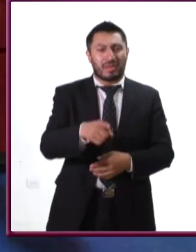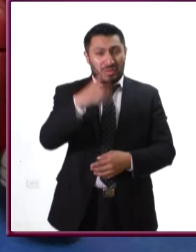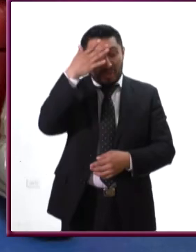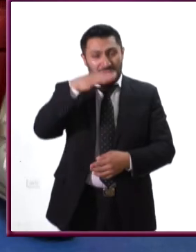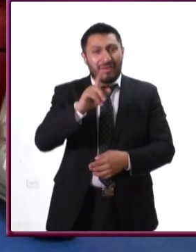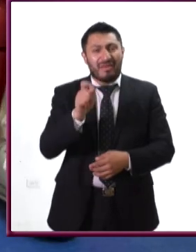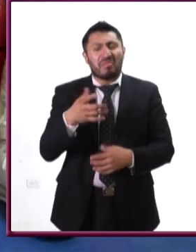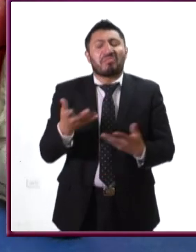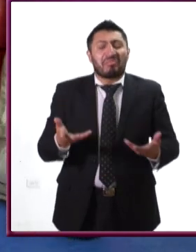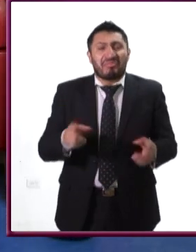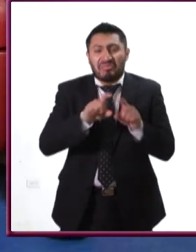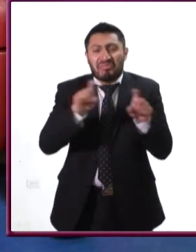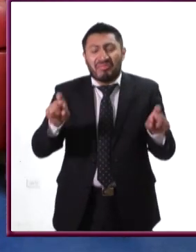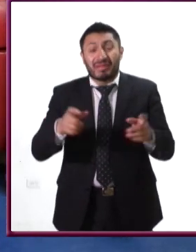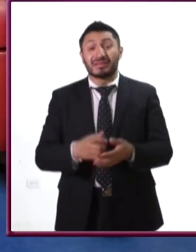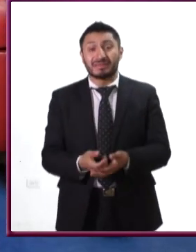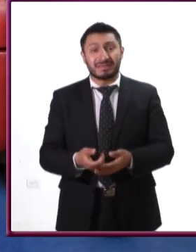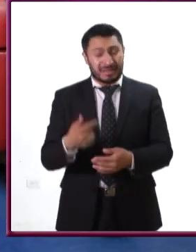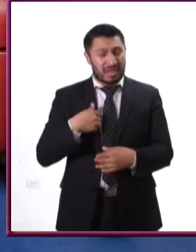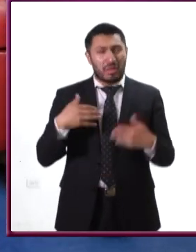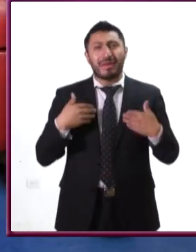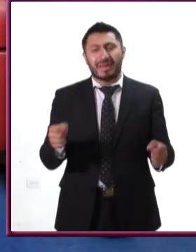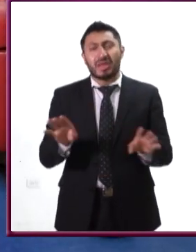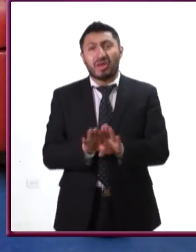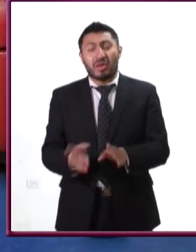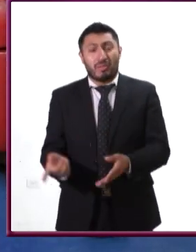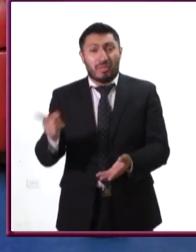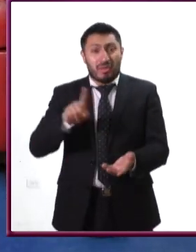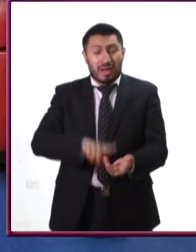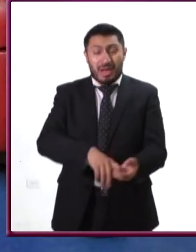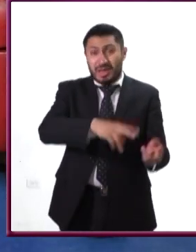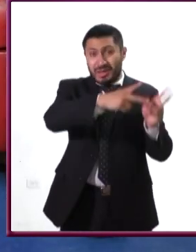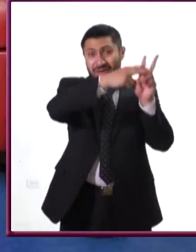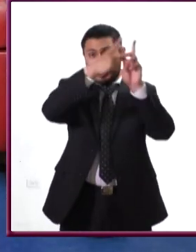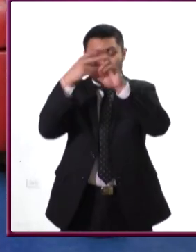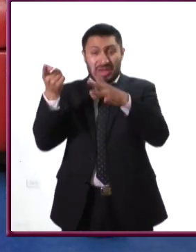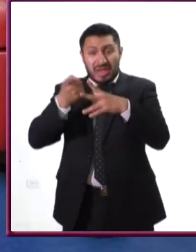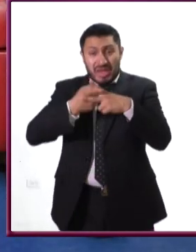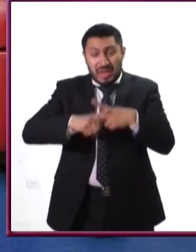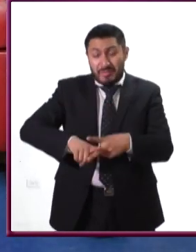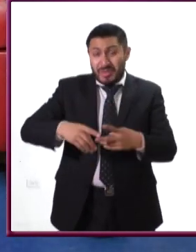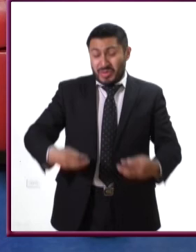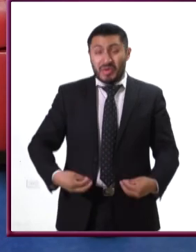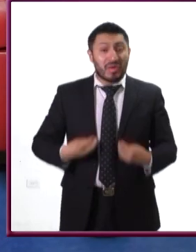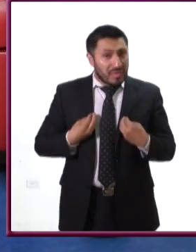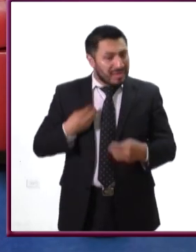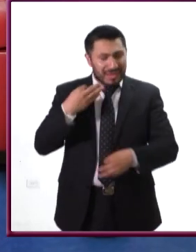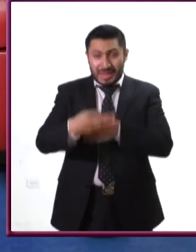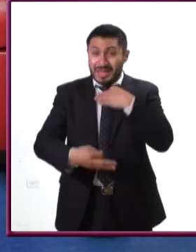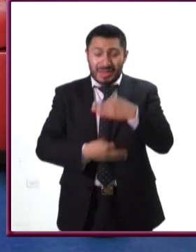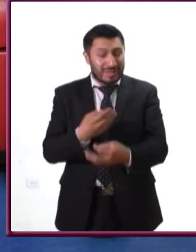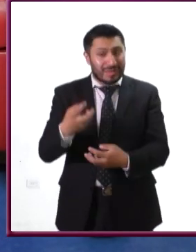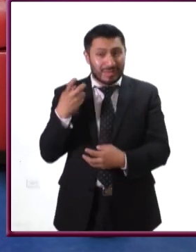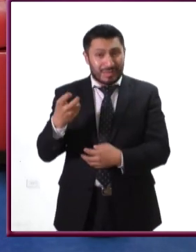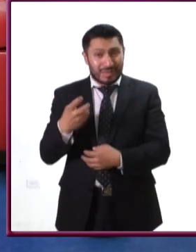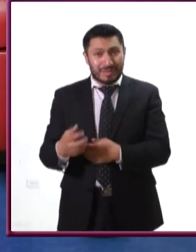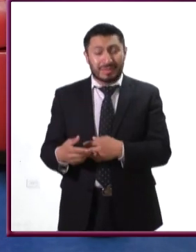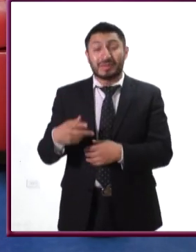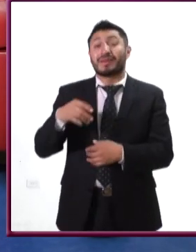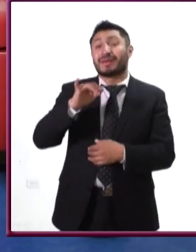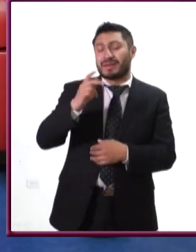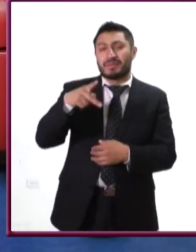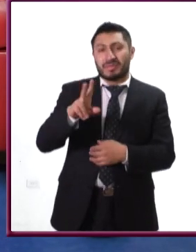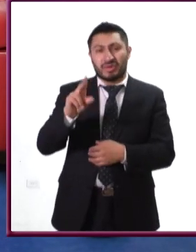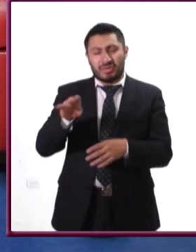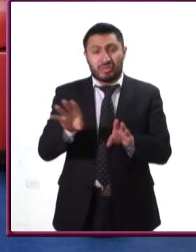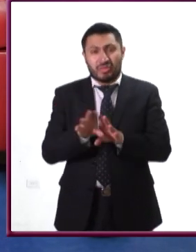Exagerada. A ver, ¿tú qué sabes respecto a la frase? Pues, según entiendo, nuestro origen son las estrellas. Todos venimos de ellas.